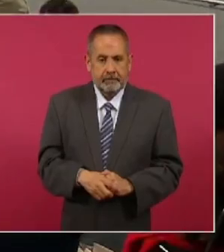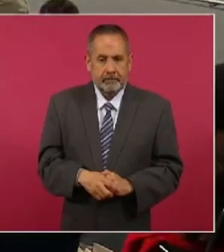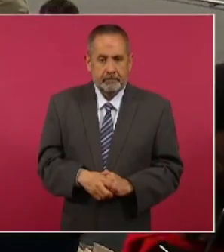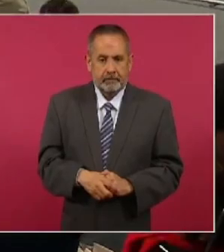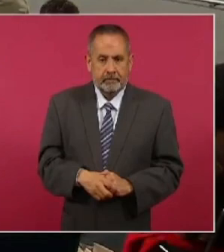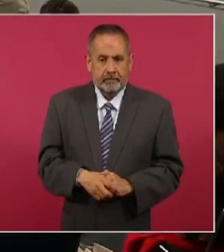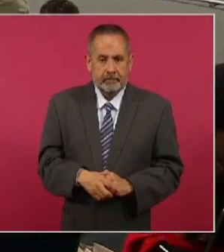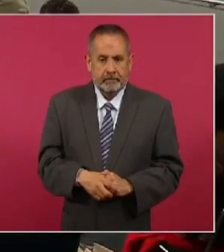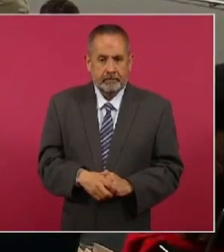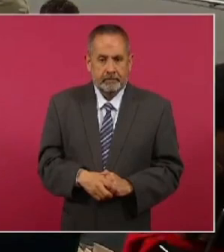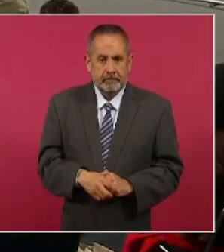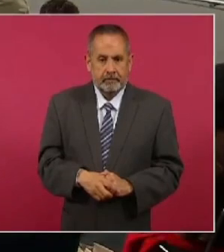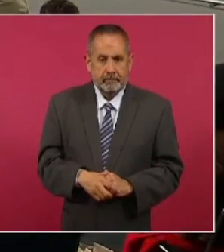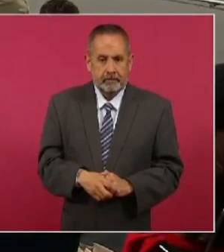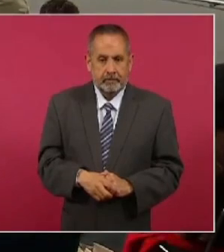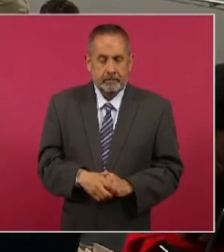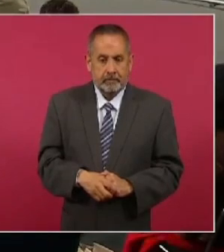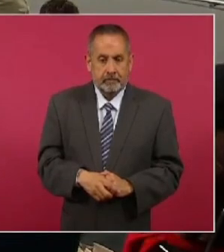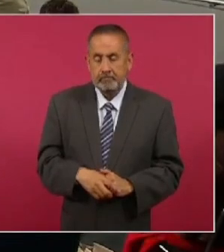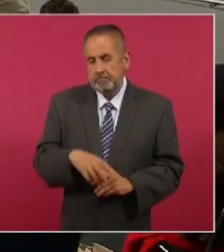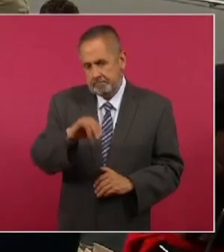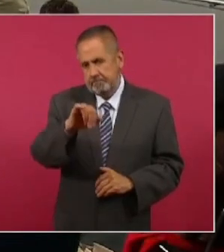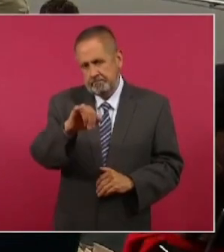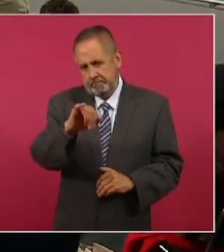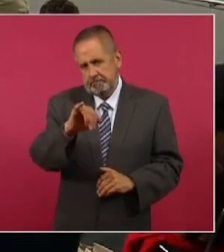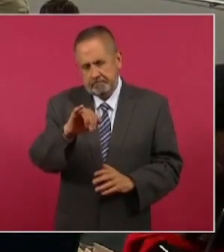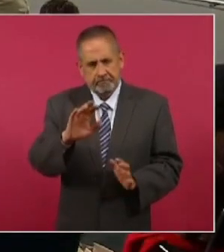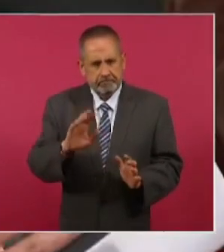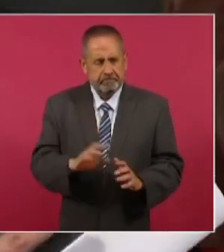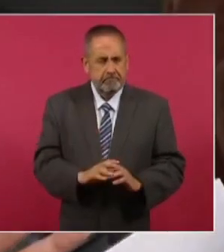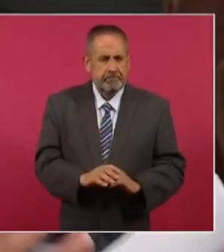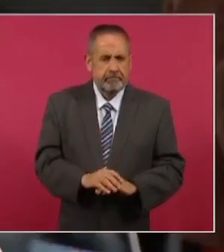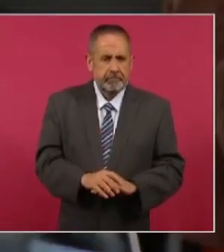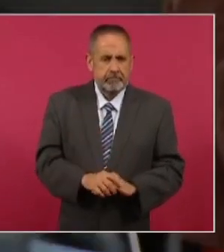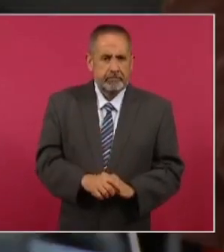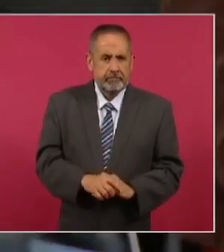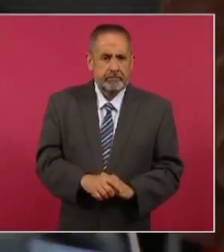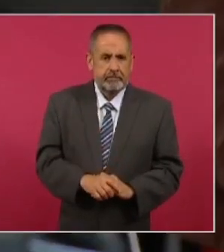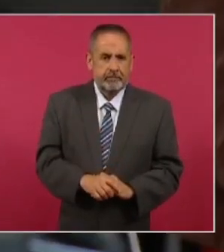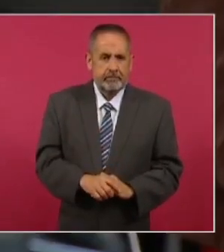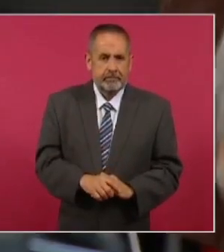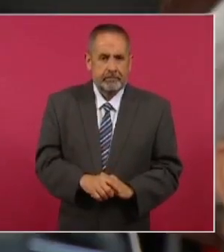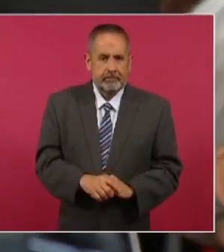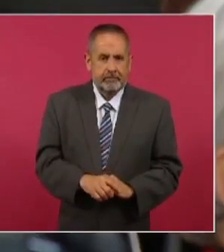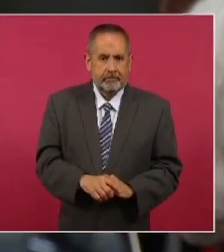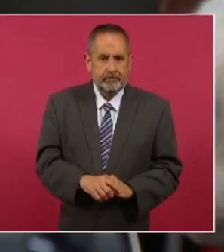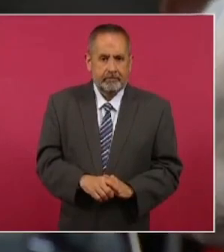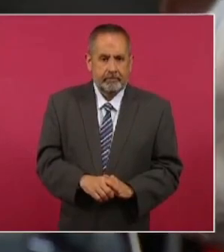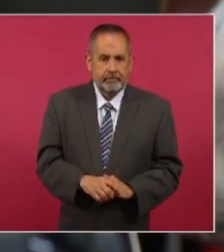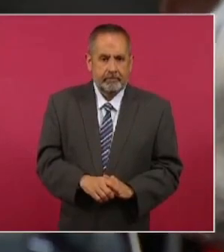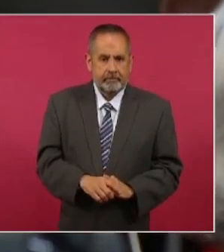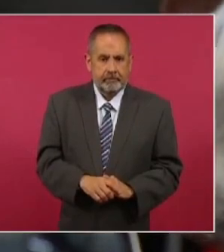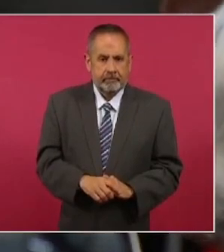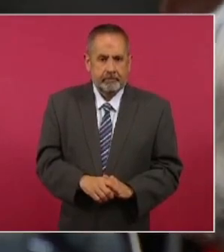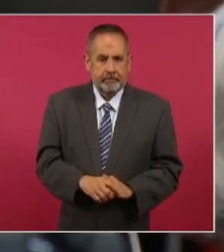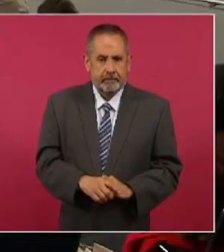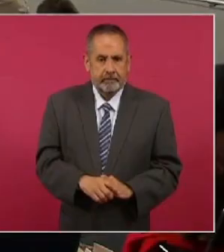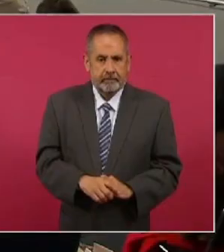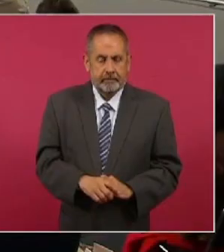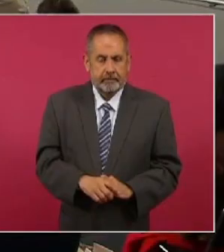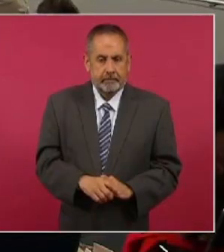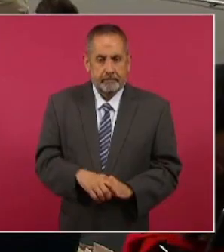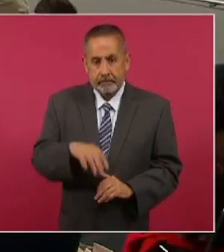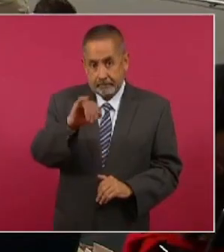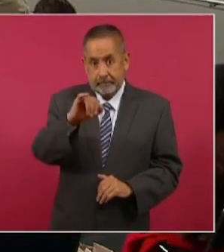sí sí sí sí pero pero este